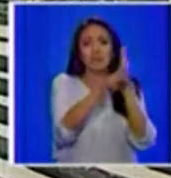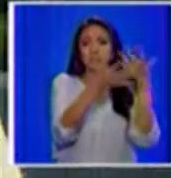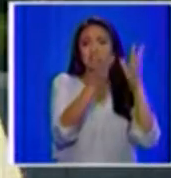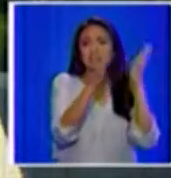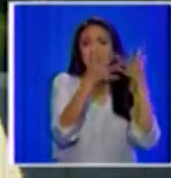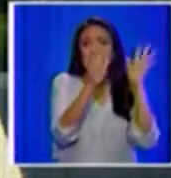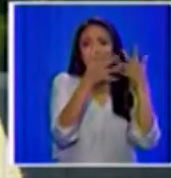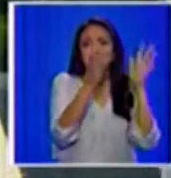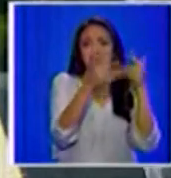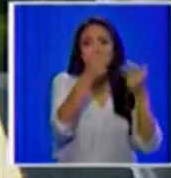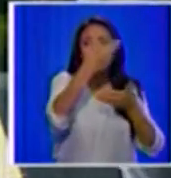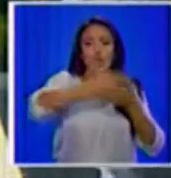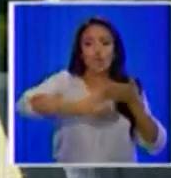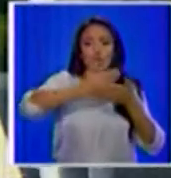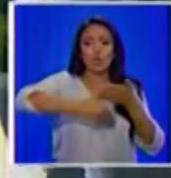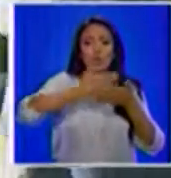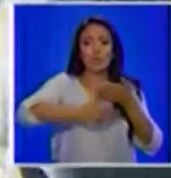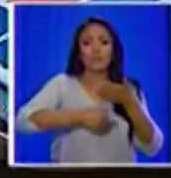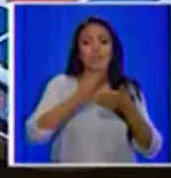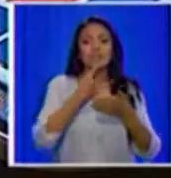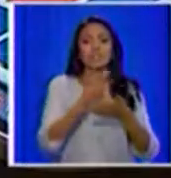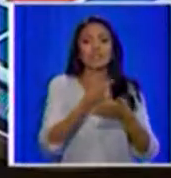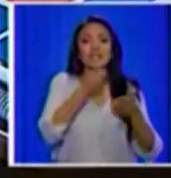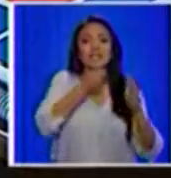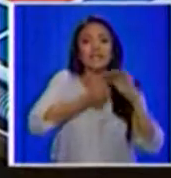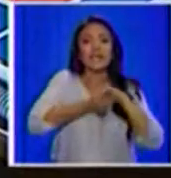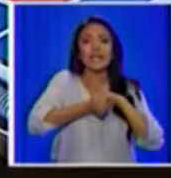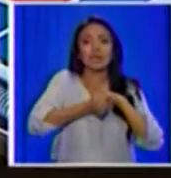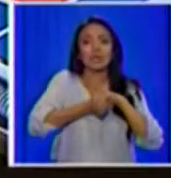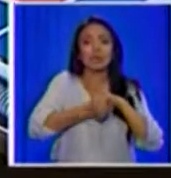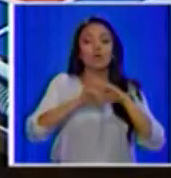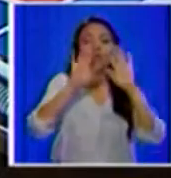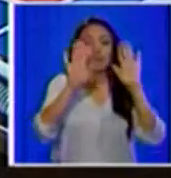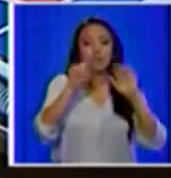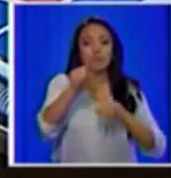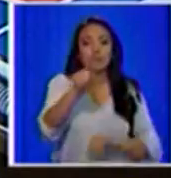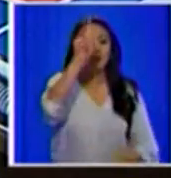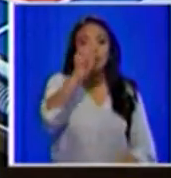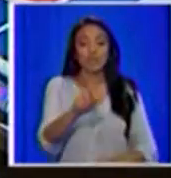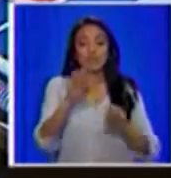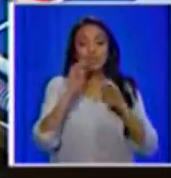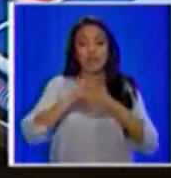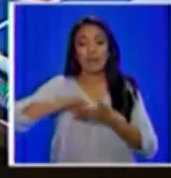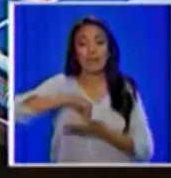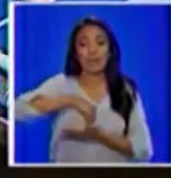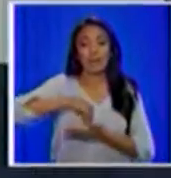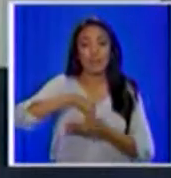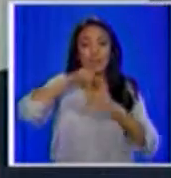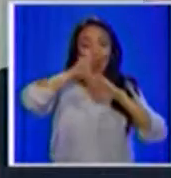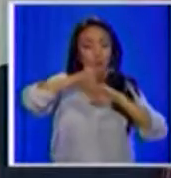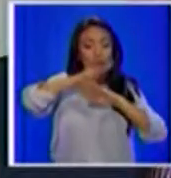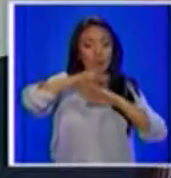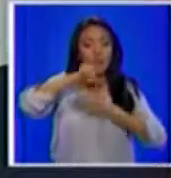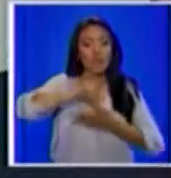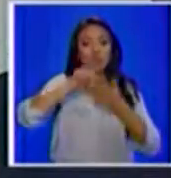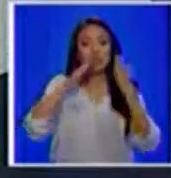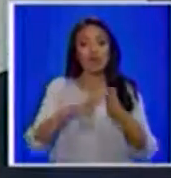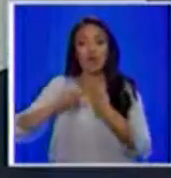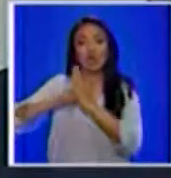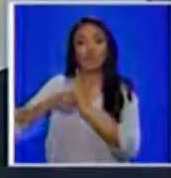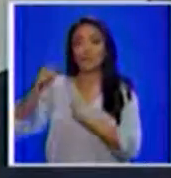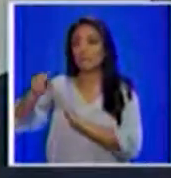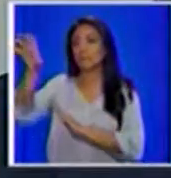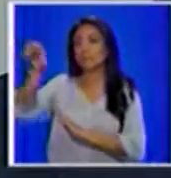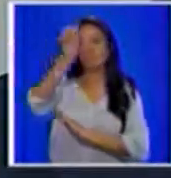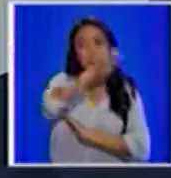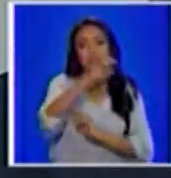su documentación fue declarada como secreta. Roberto Aspiazu, miembro de la Veeduría Ciudadana designada por la Contraloría para seguir los exámenes a